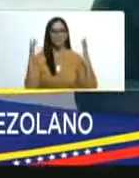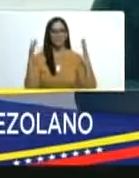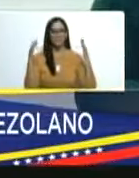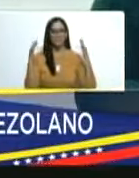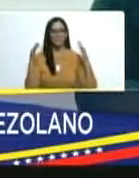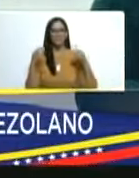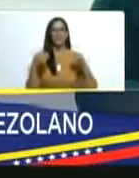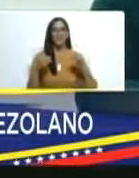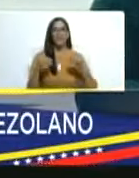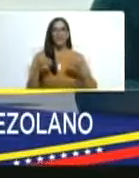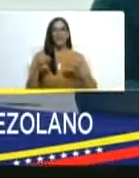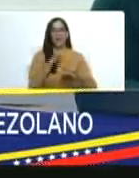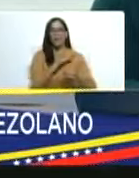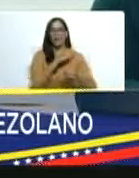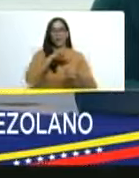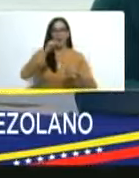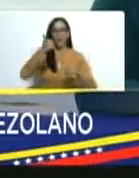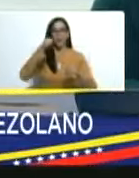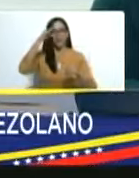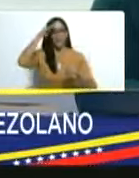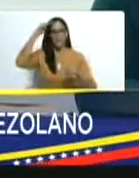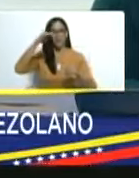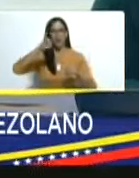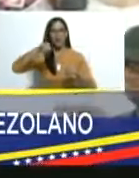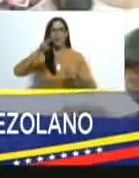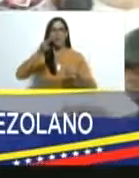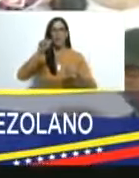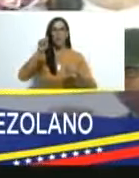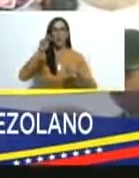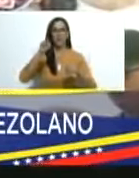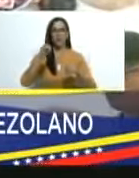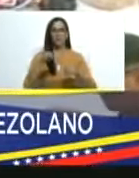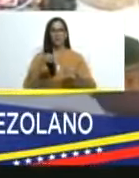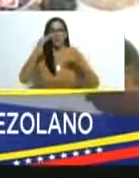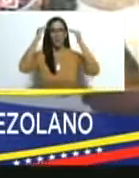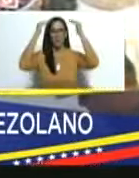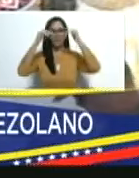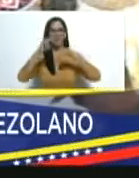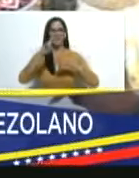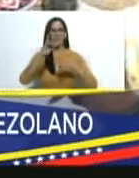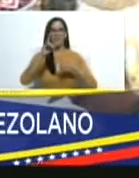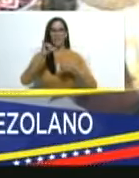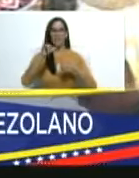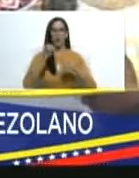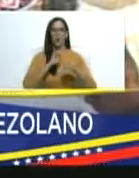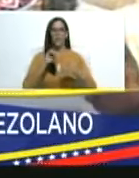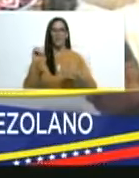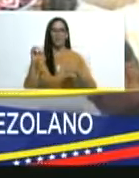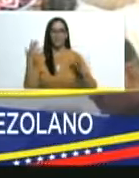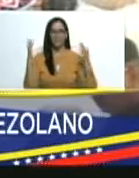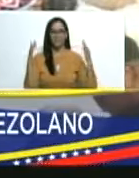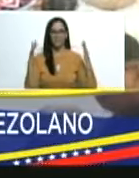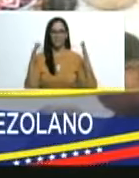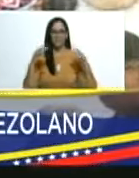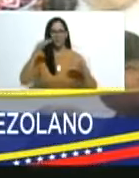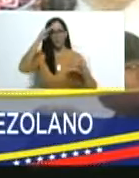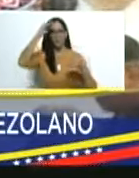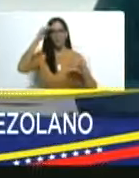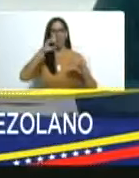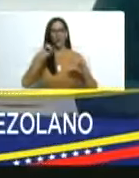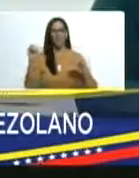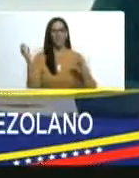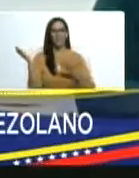Al mayor general Juan Ernesto Zulbarán Quintero, comandante de la Red y de Oriente, comandante del Oriente.